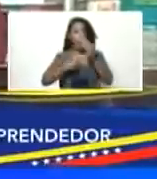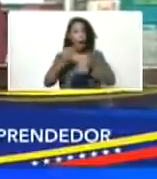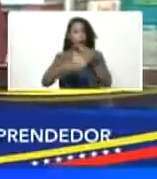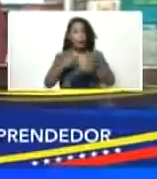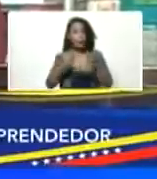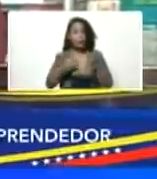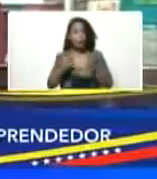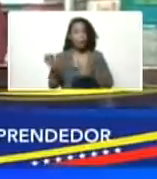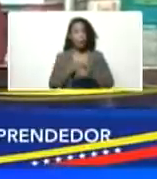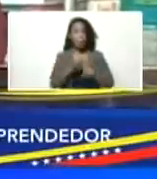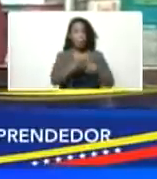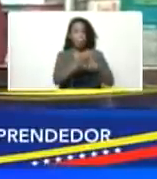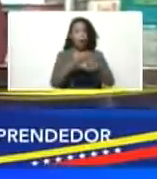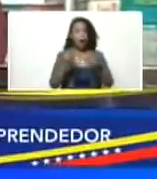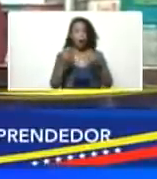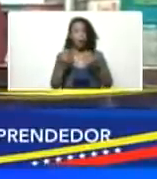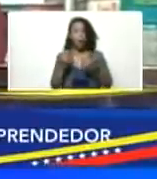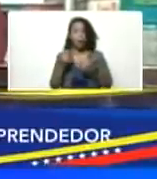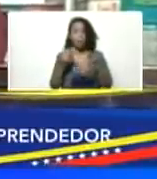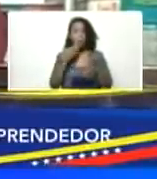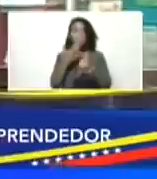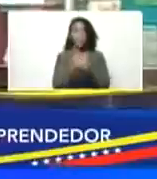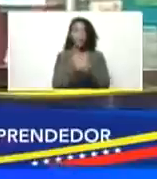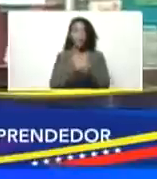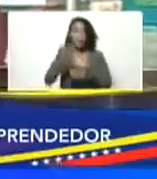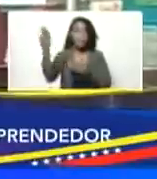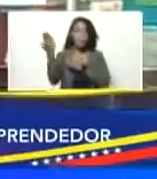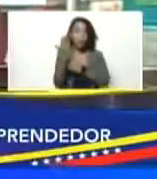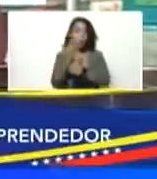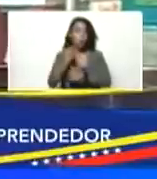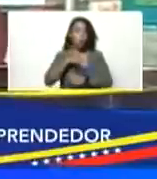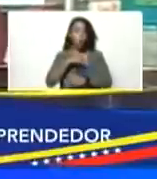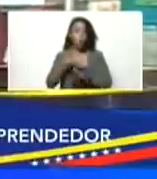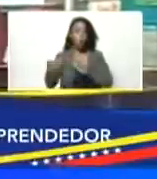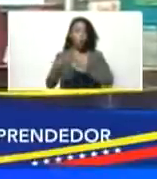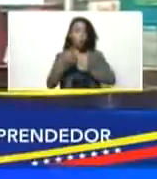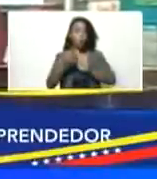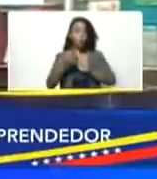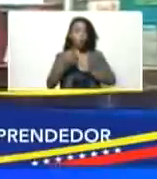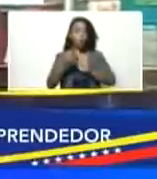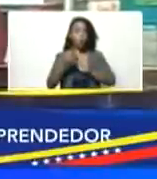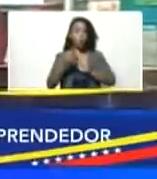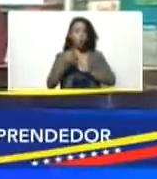saboteando la economía, que pidieron sanciones económicas contra